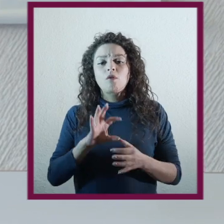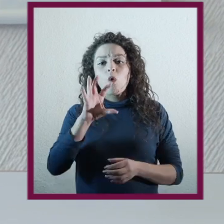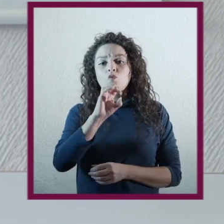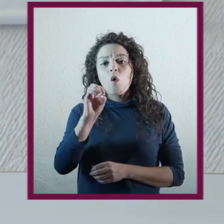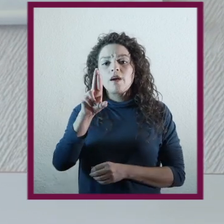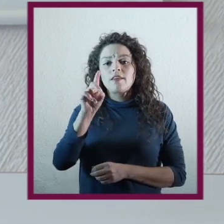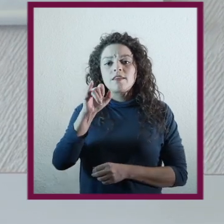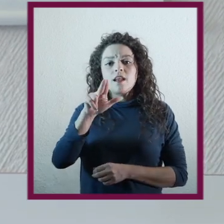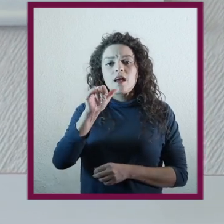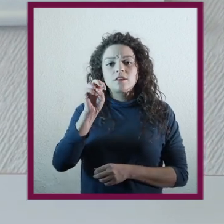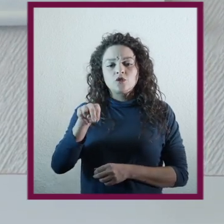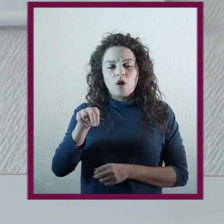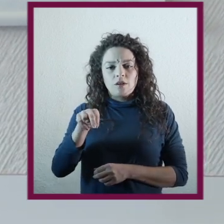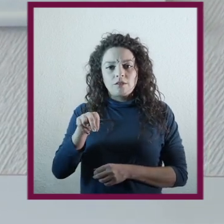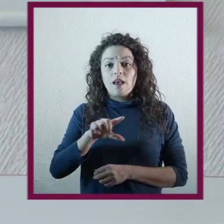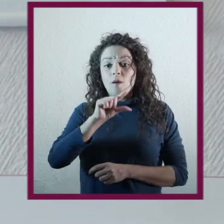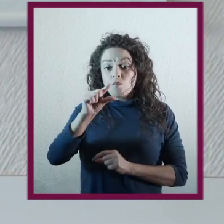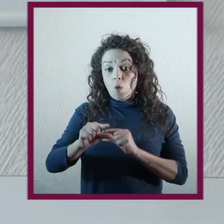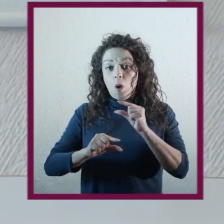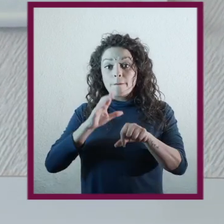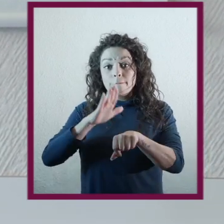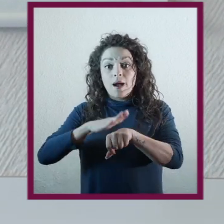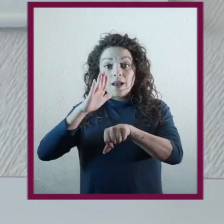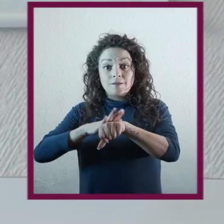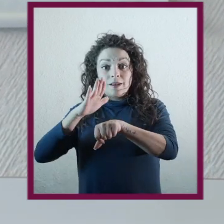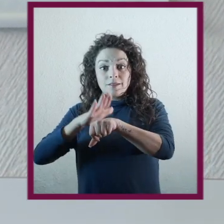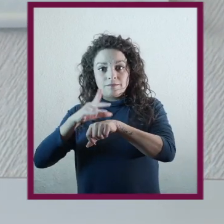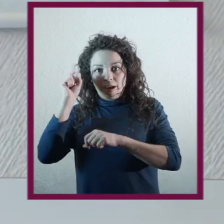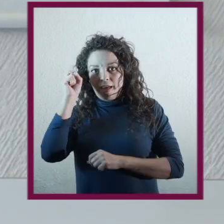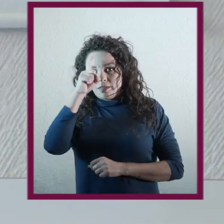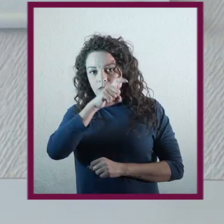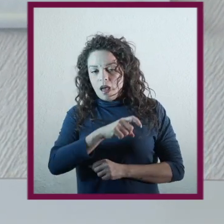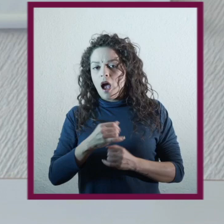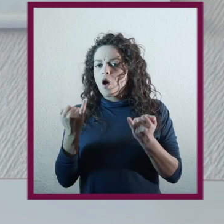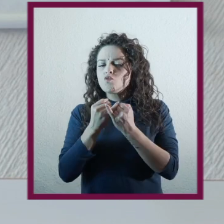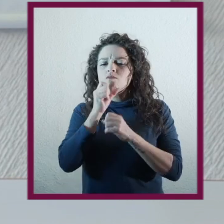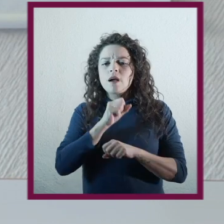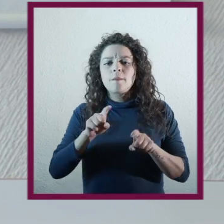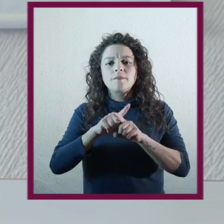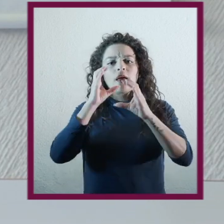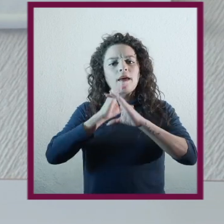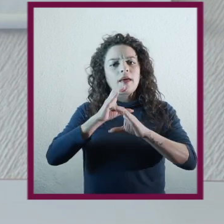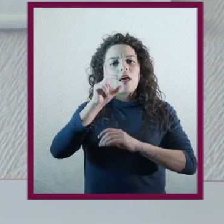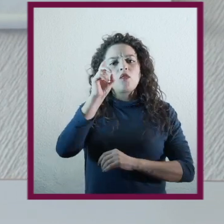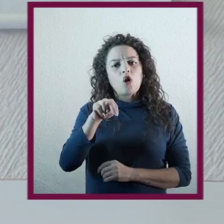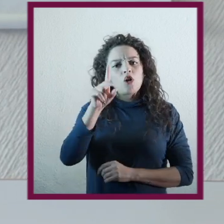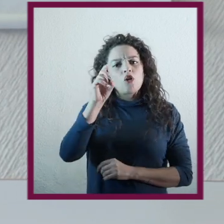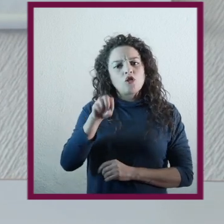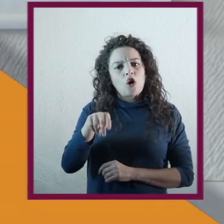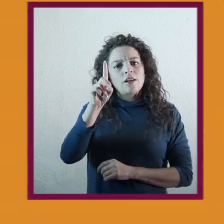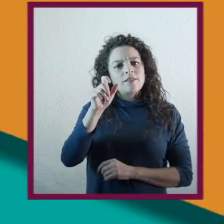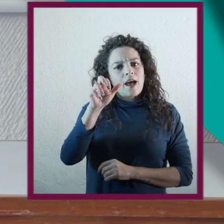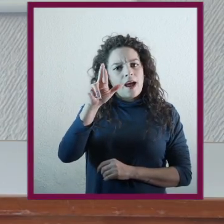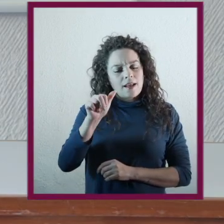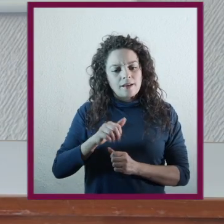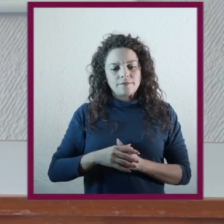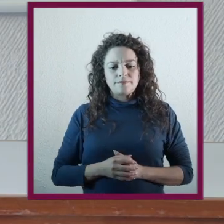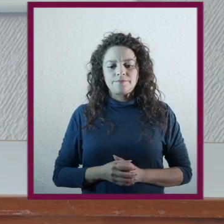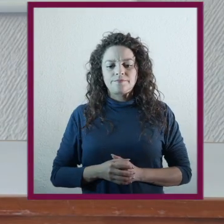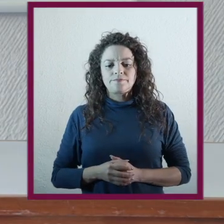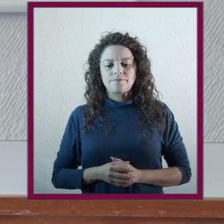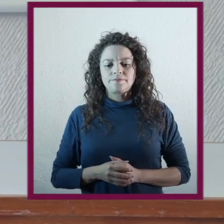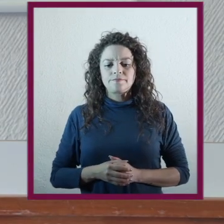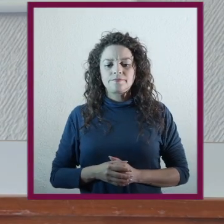coordinación y vamos a ir aumentando el grado de dificultad. Igual con la canción de Don Don Dara. Vamos a hacerlo.